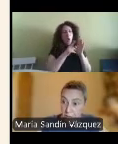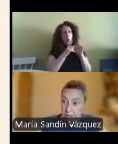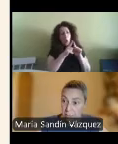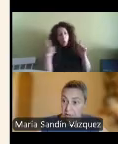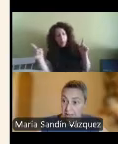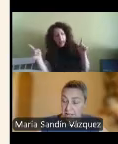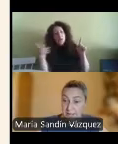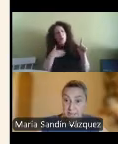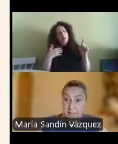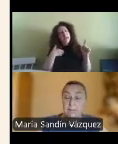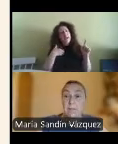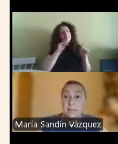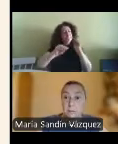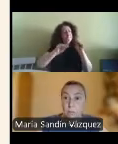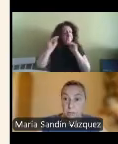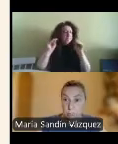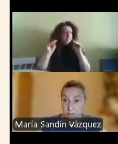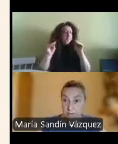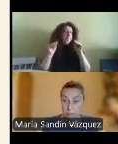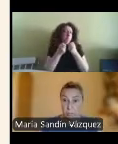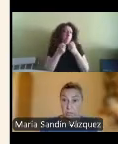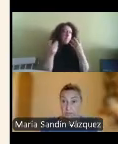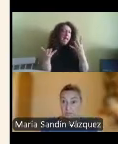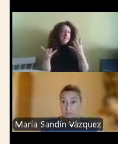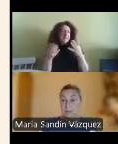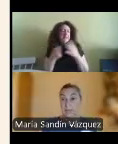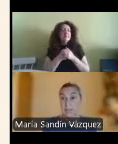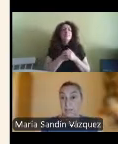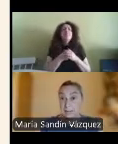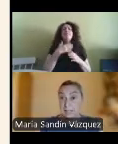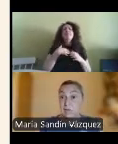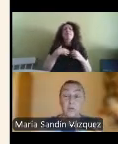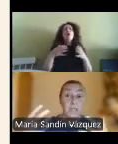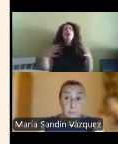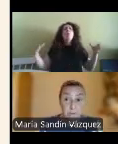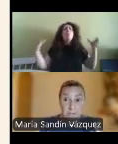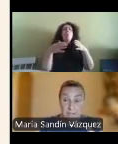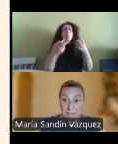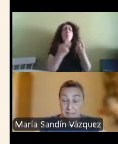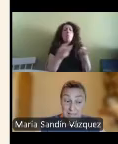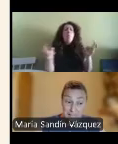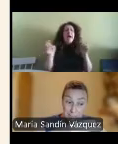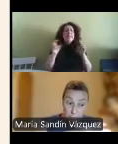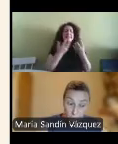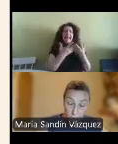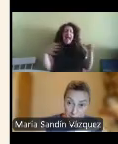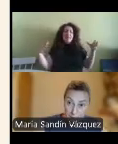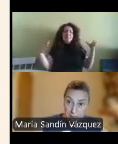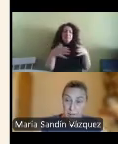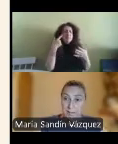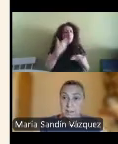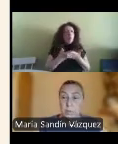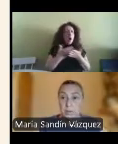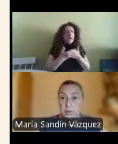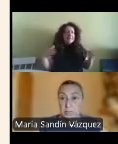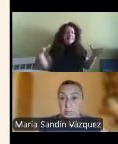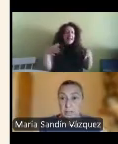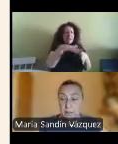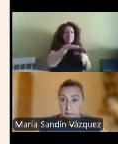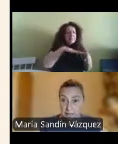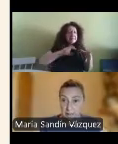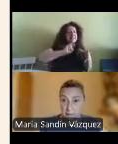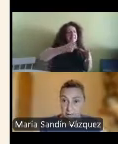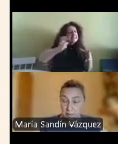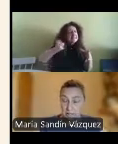también hemos pensado que era muy interesante tener una muestra muy diversa de todas las personas que están involucradas en este